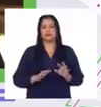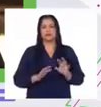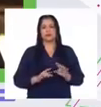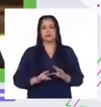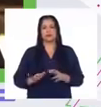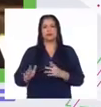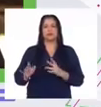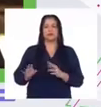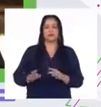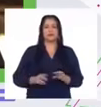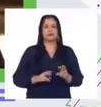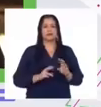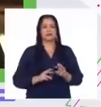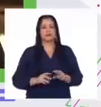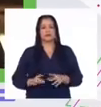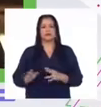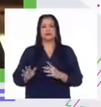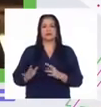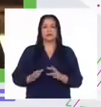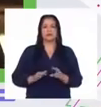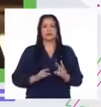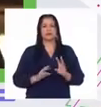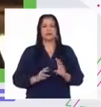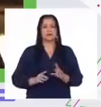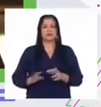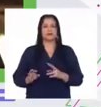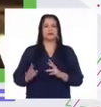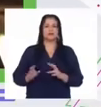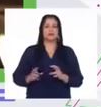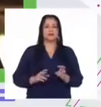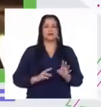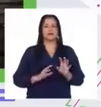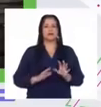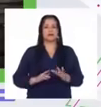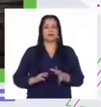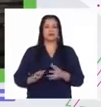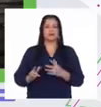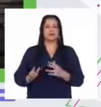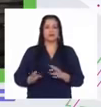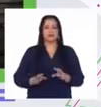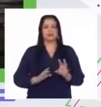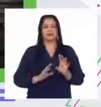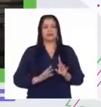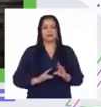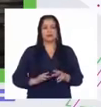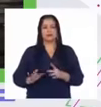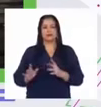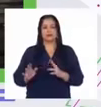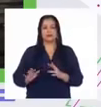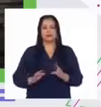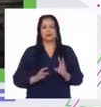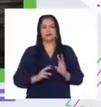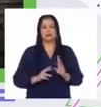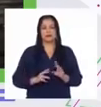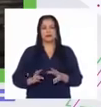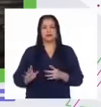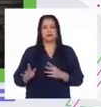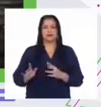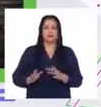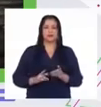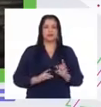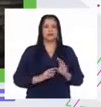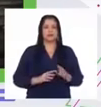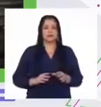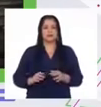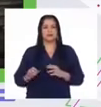juja chichung uparuna taka. Nya ama juja